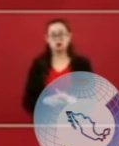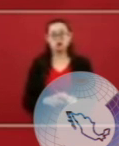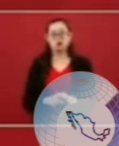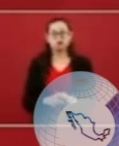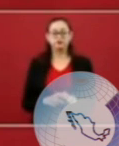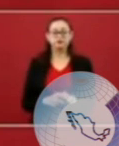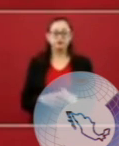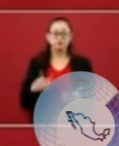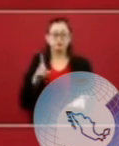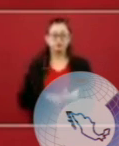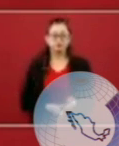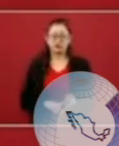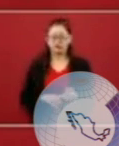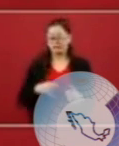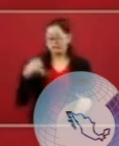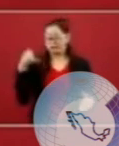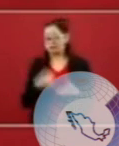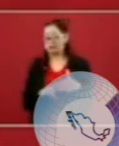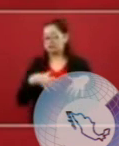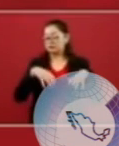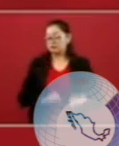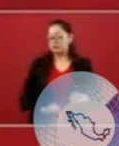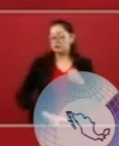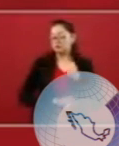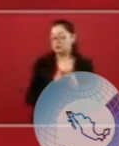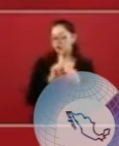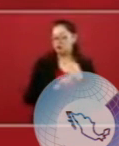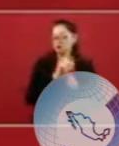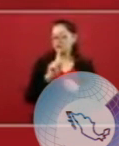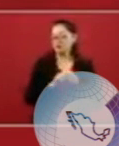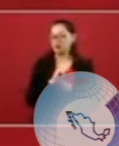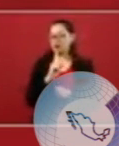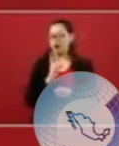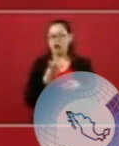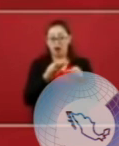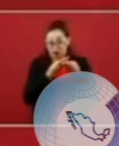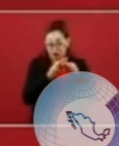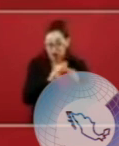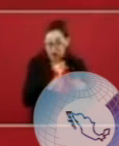muy arraigado y no se ha